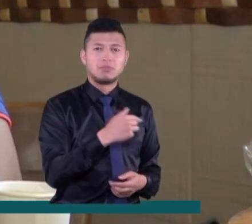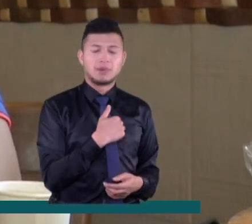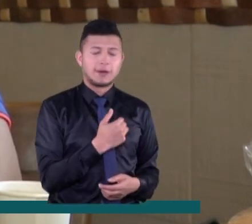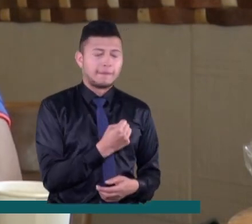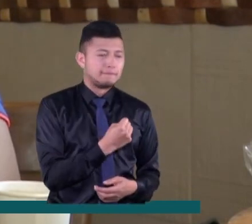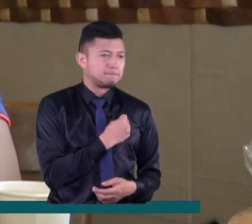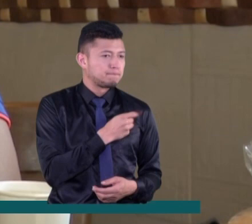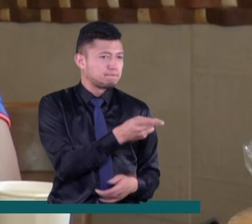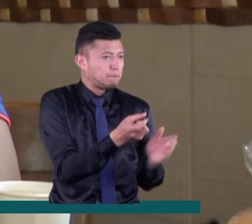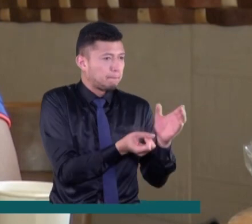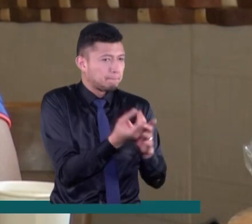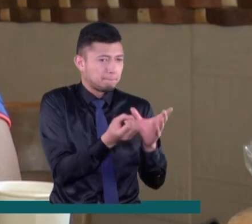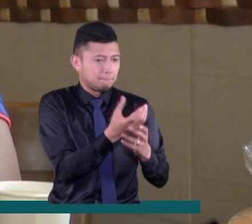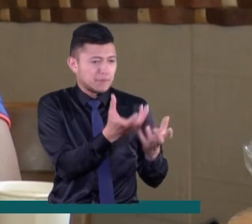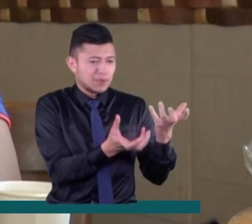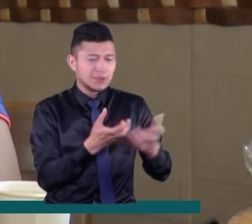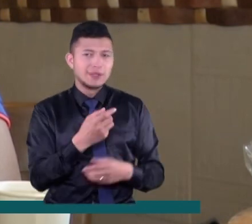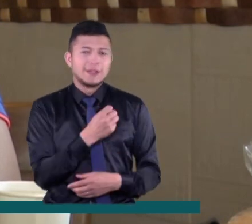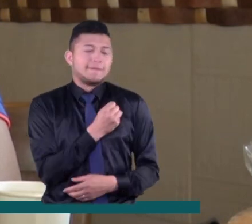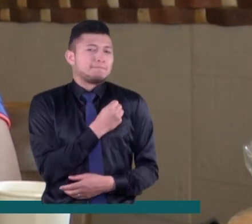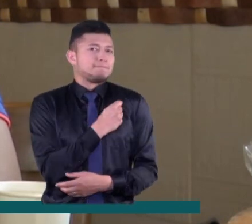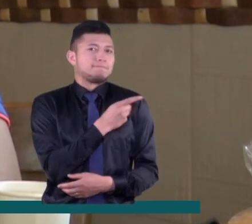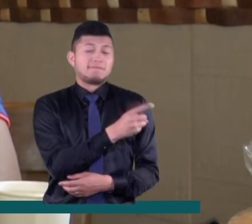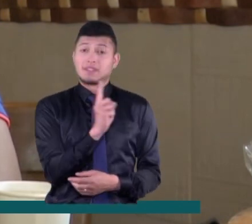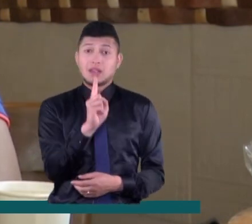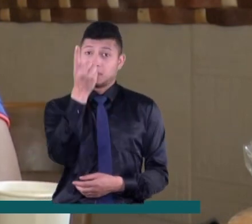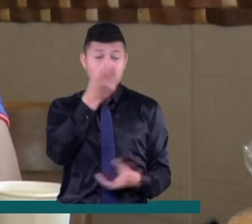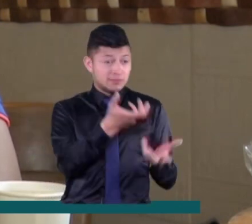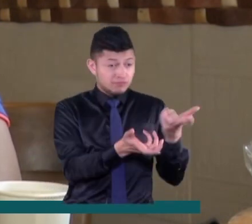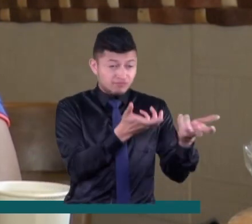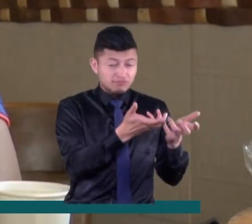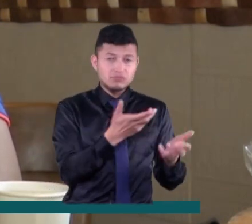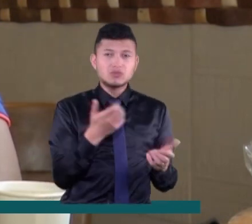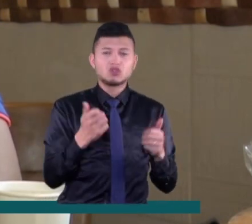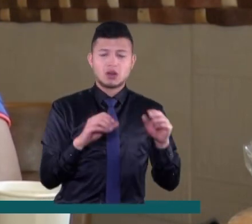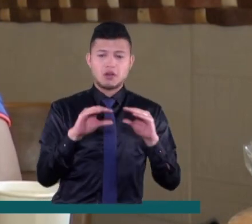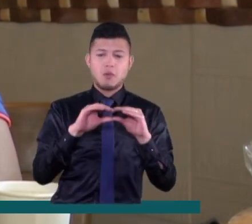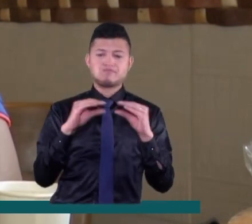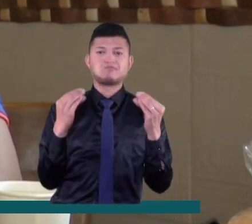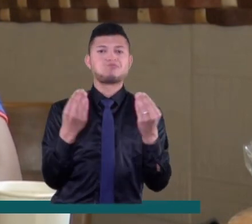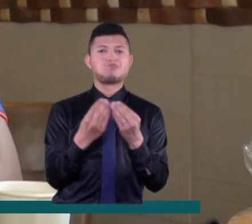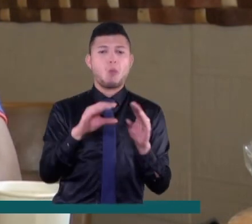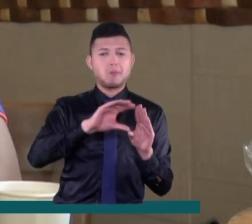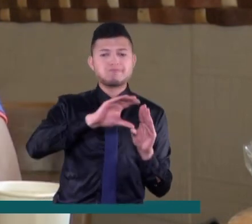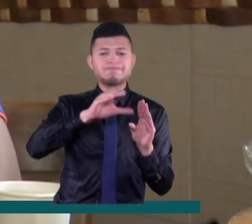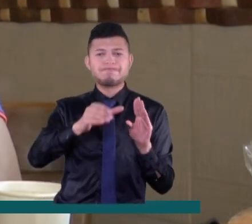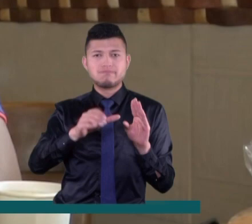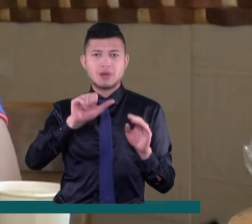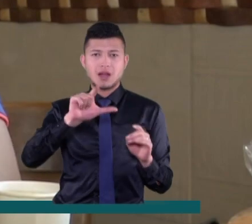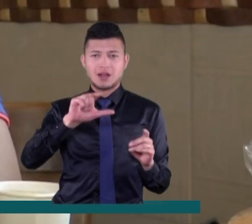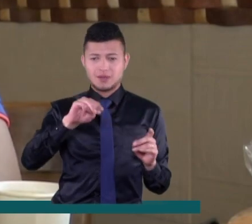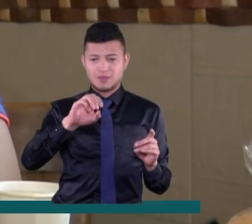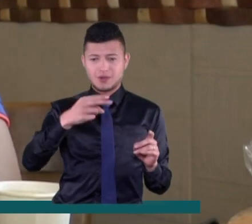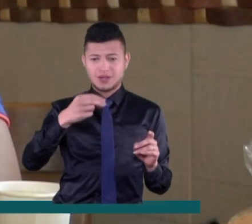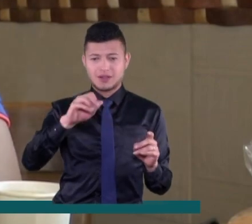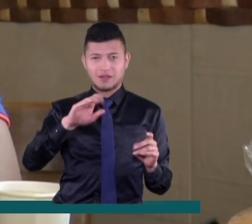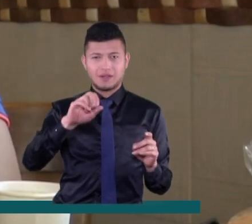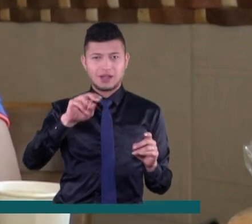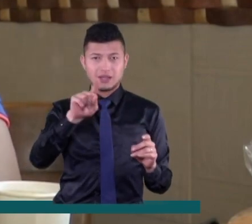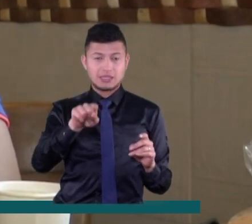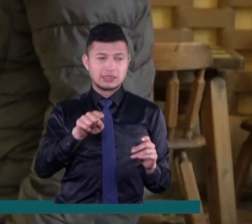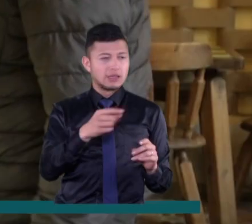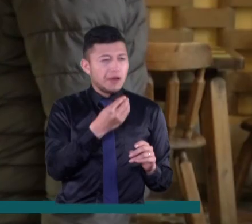Y quedamos enamorados con los productos. Lo primero que probamos fue las almojábanas. Pedimos una segunda sesión